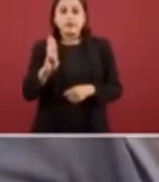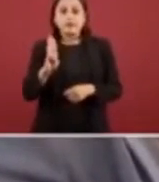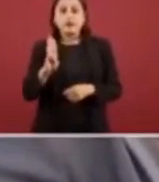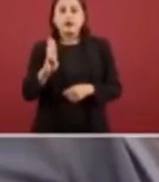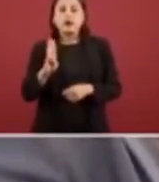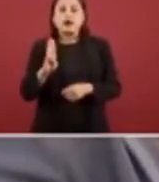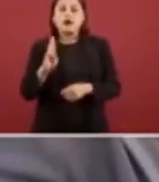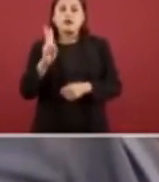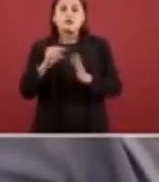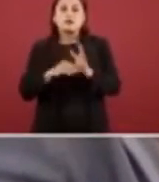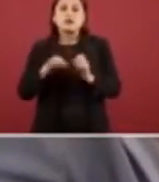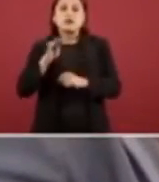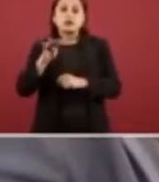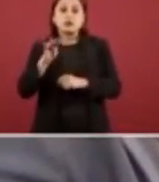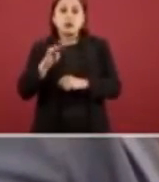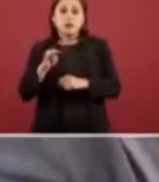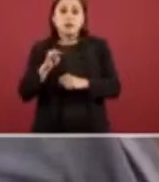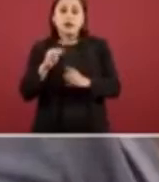a la baja.